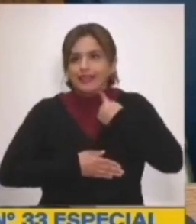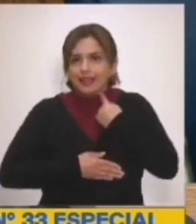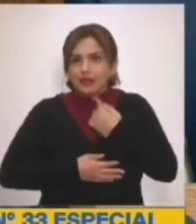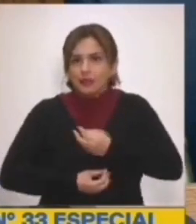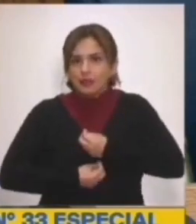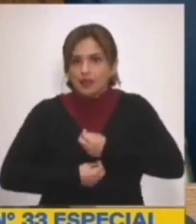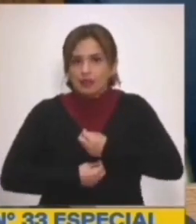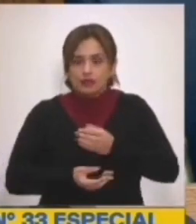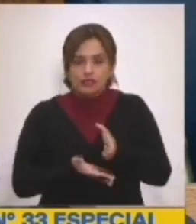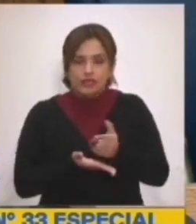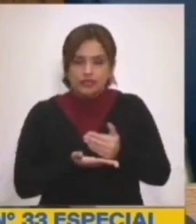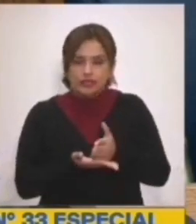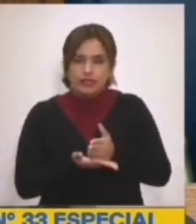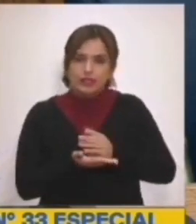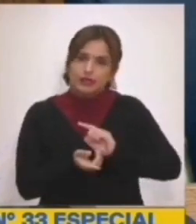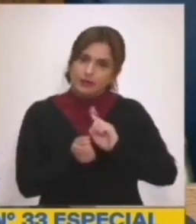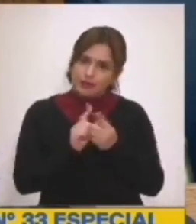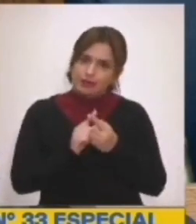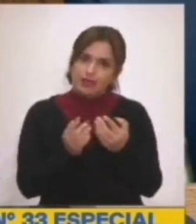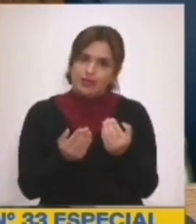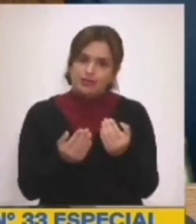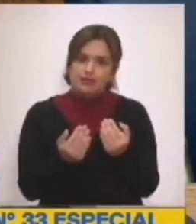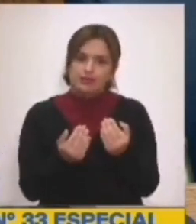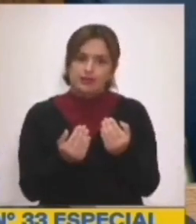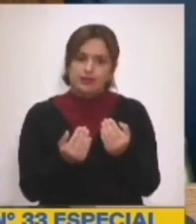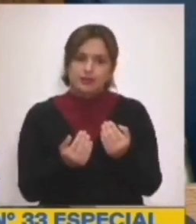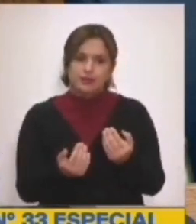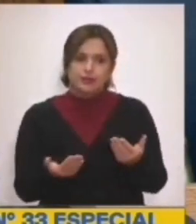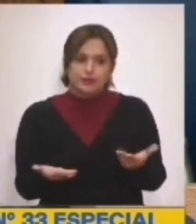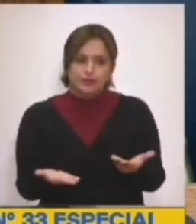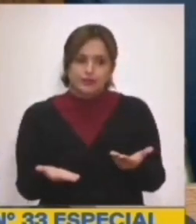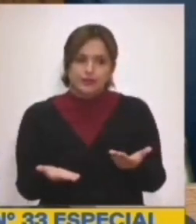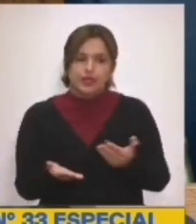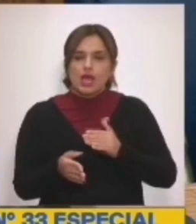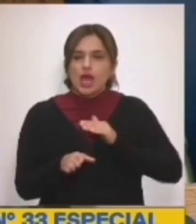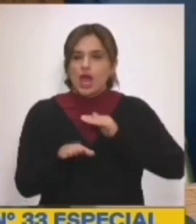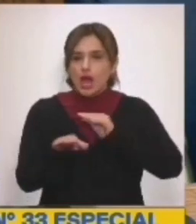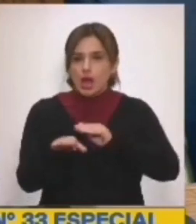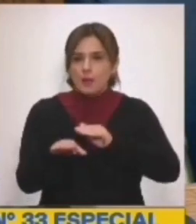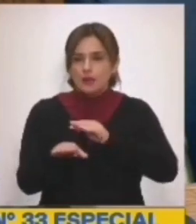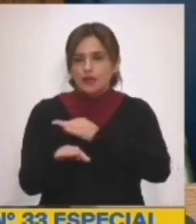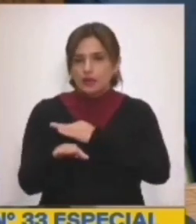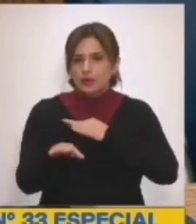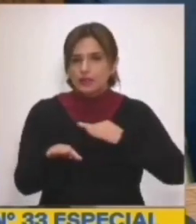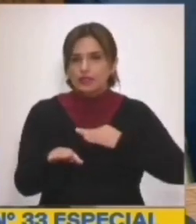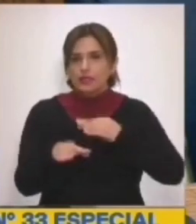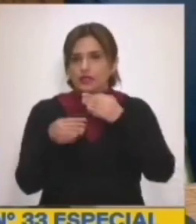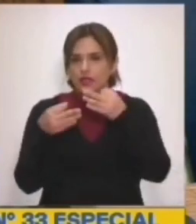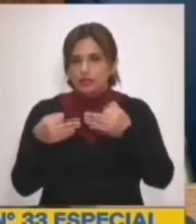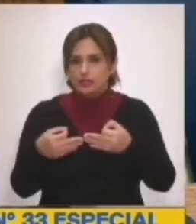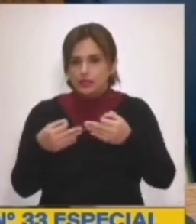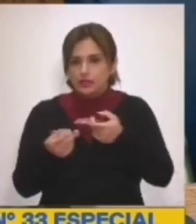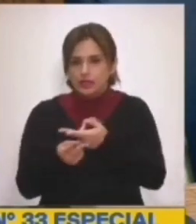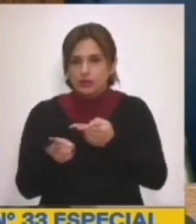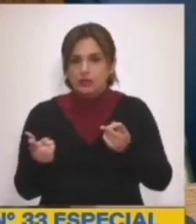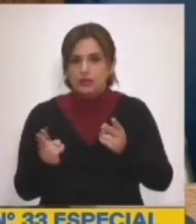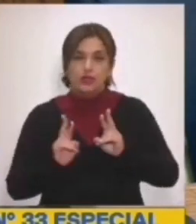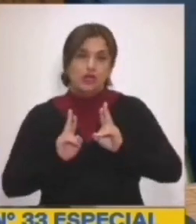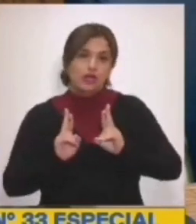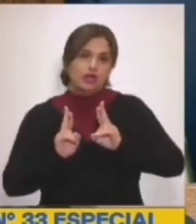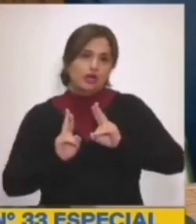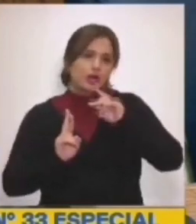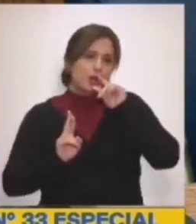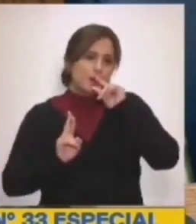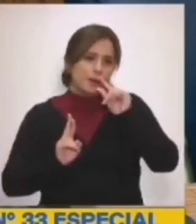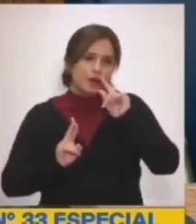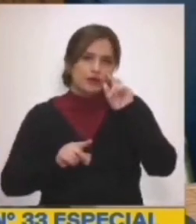estrategia nacional yo creo que tenemos que modificarla y tenemos que finalmente apoyar al Ministerio de seguridad pública que espero que vea